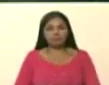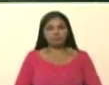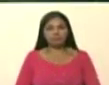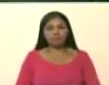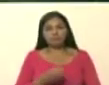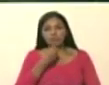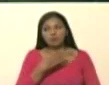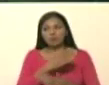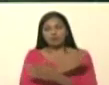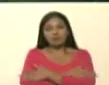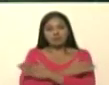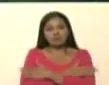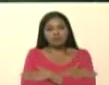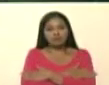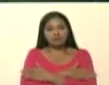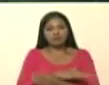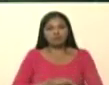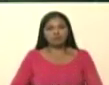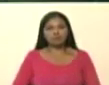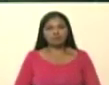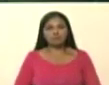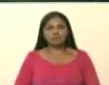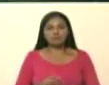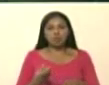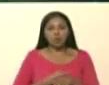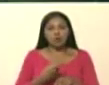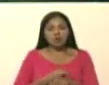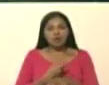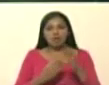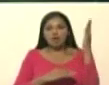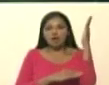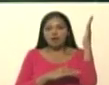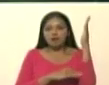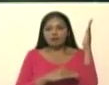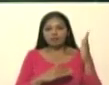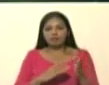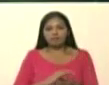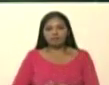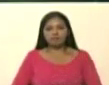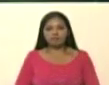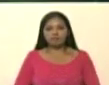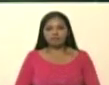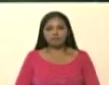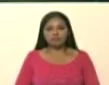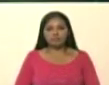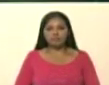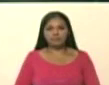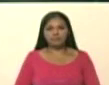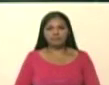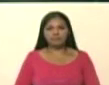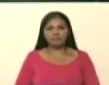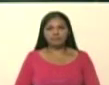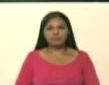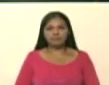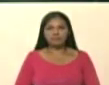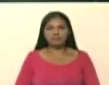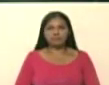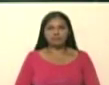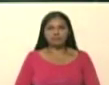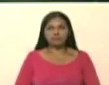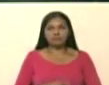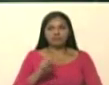felicito a la gobernadora carmen teresa mil en de arriba al